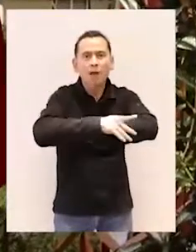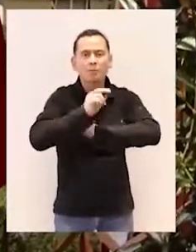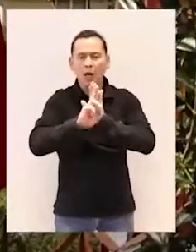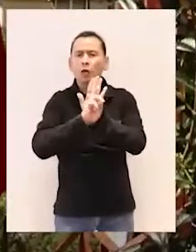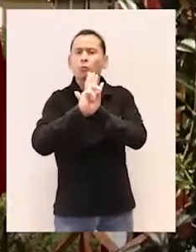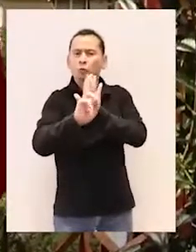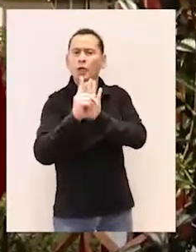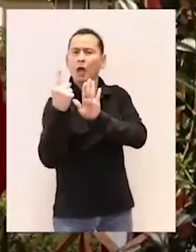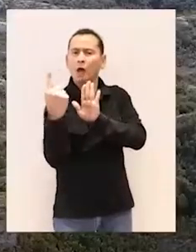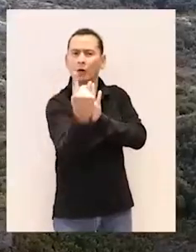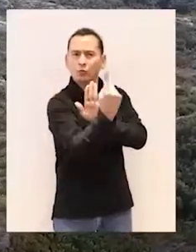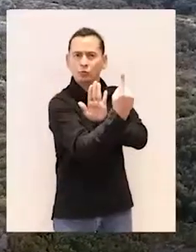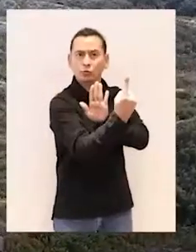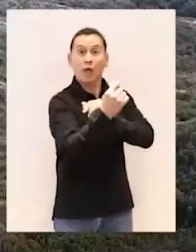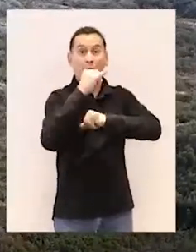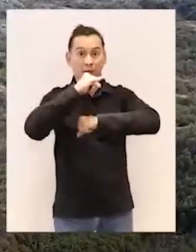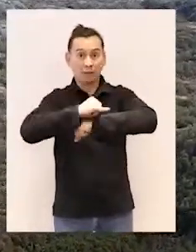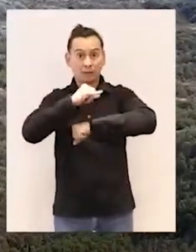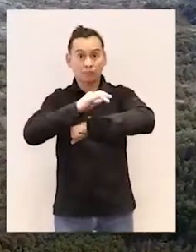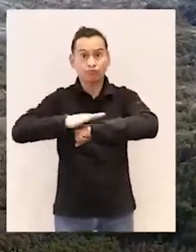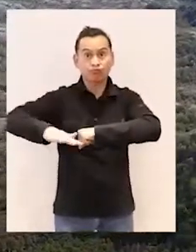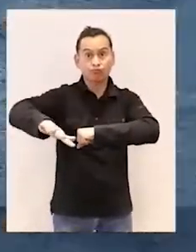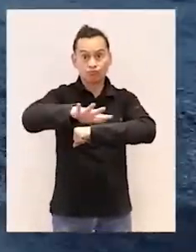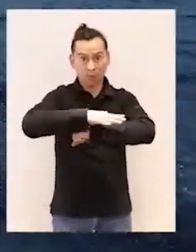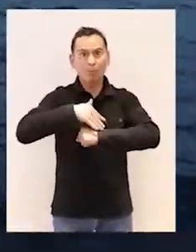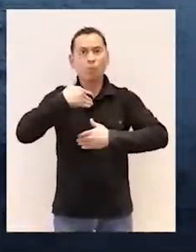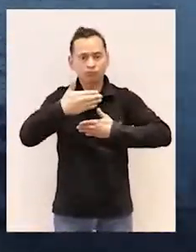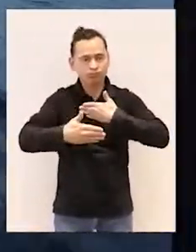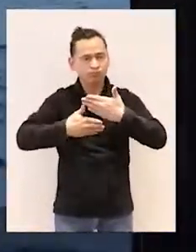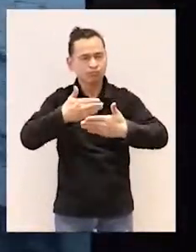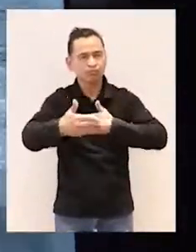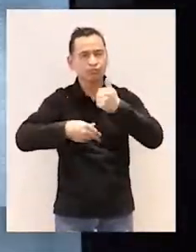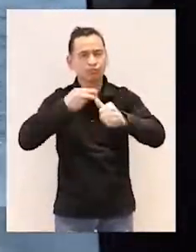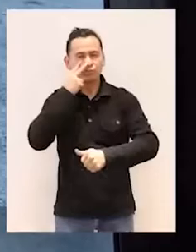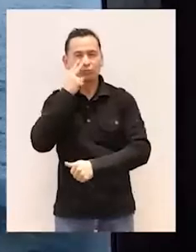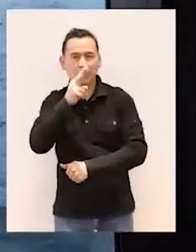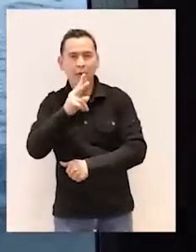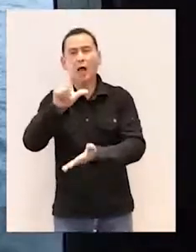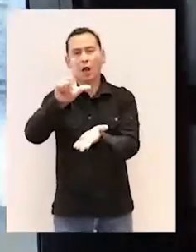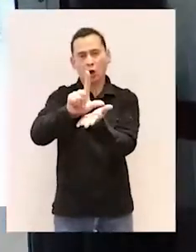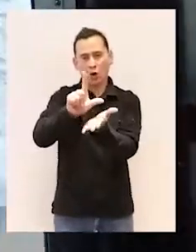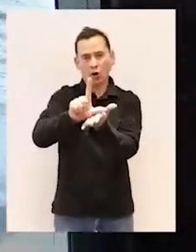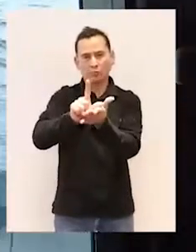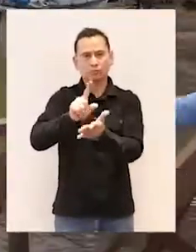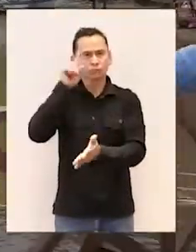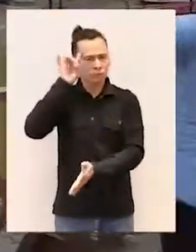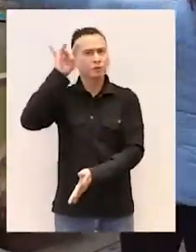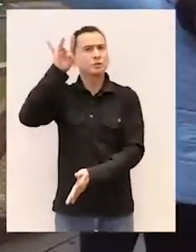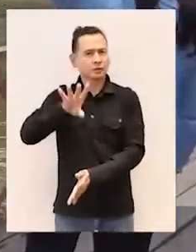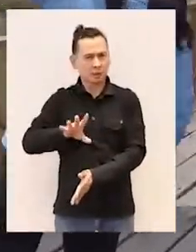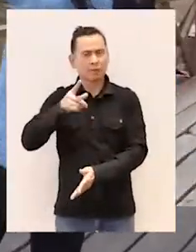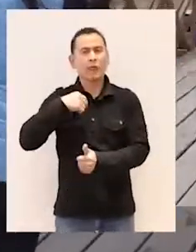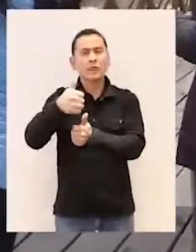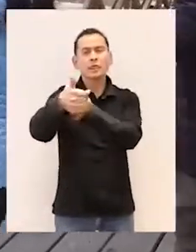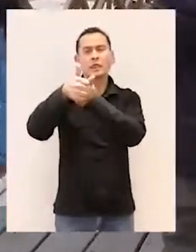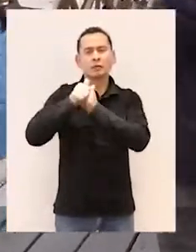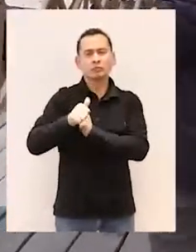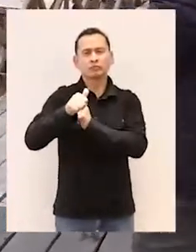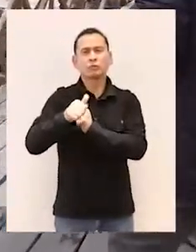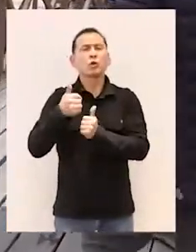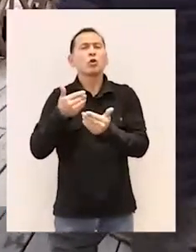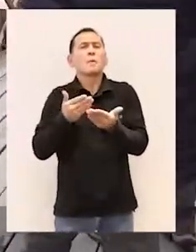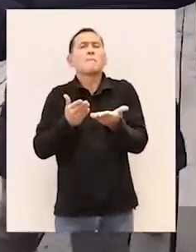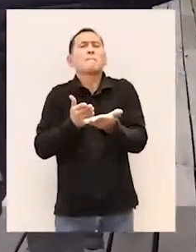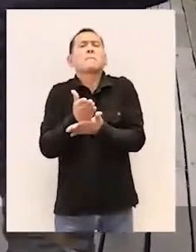para responder a ellas. Desde la región de Aysén estamos avanzando con una mirada local, sabiendo que nuestros